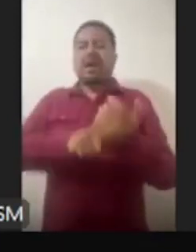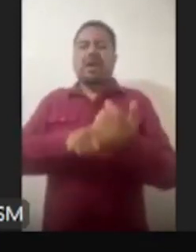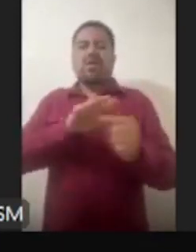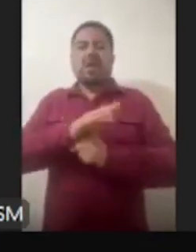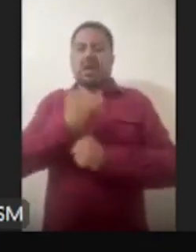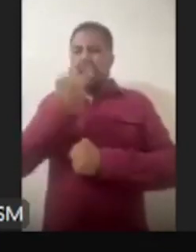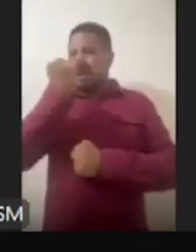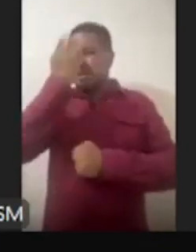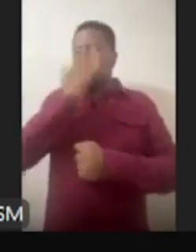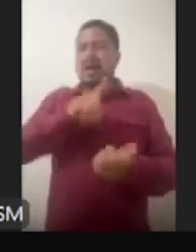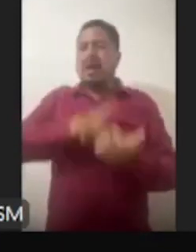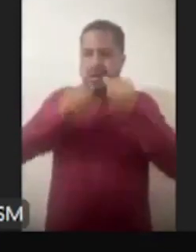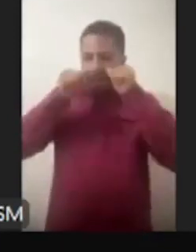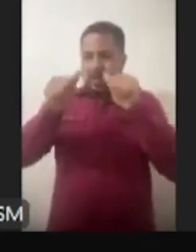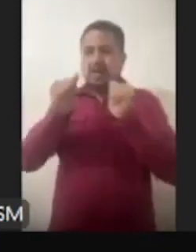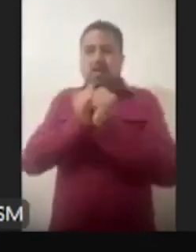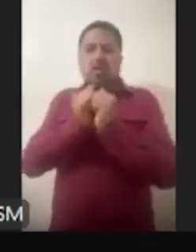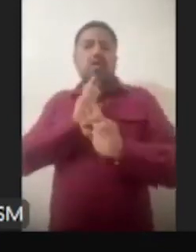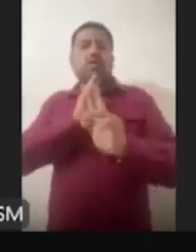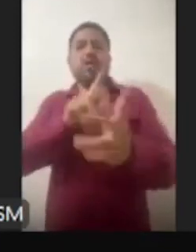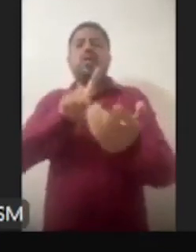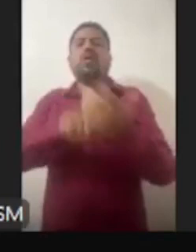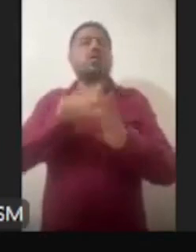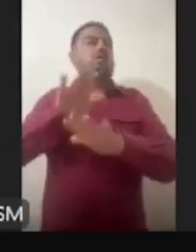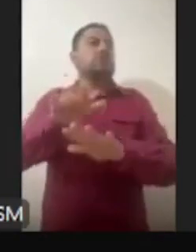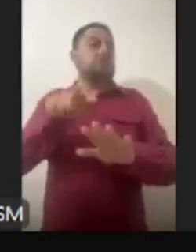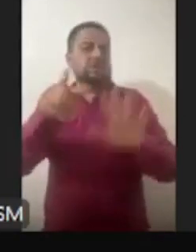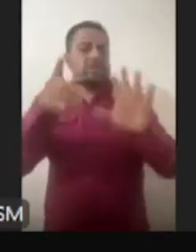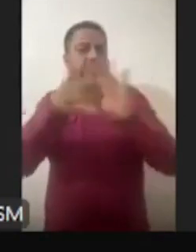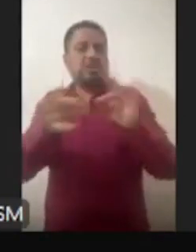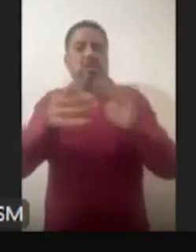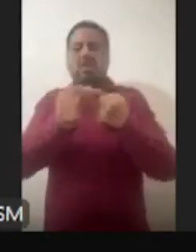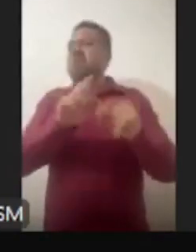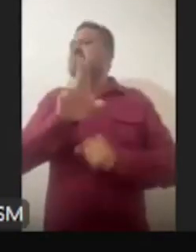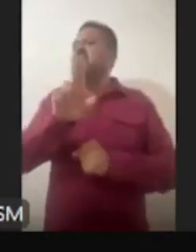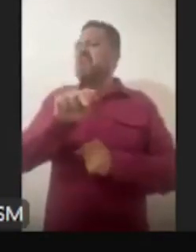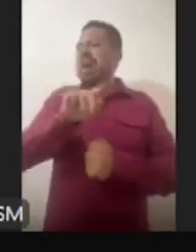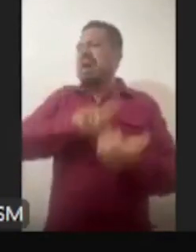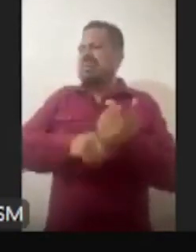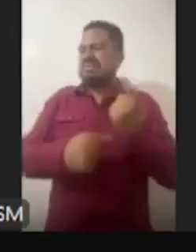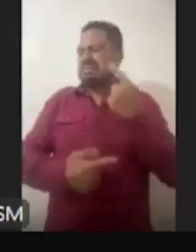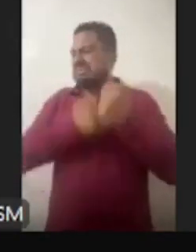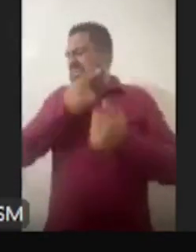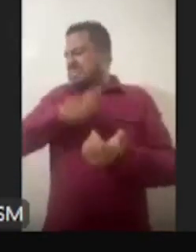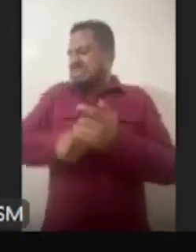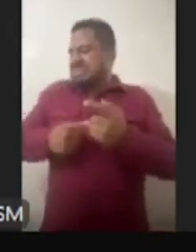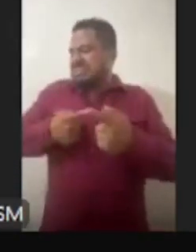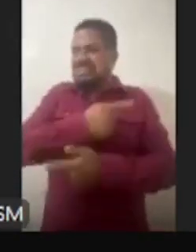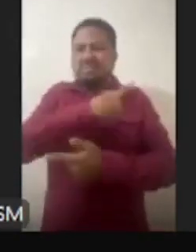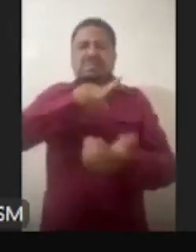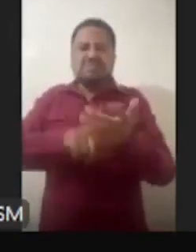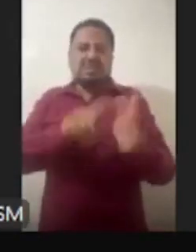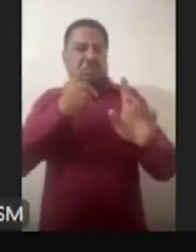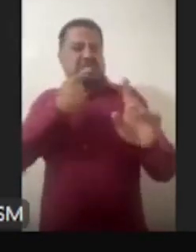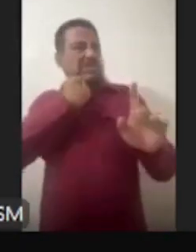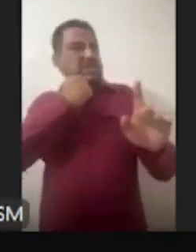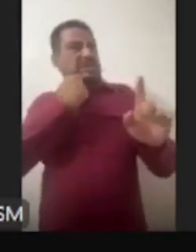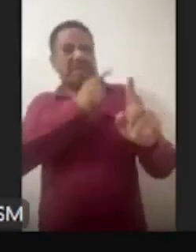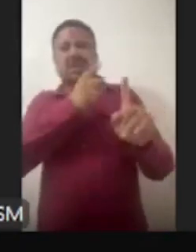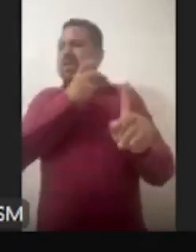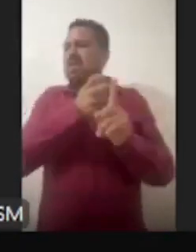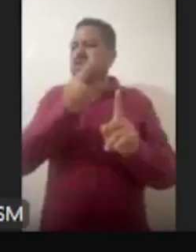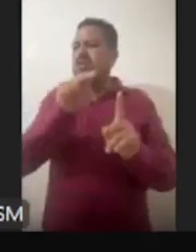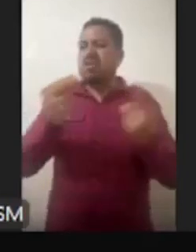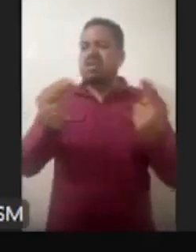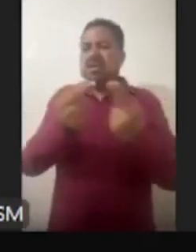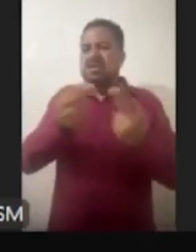de resolución, sub judice, lo cual es intrínseca a la interposición del propio medio impugnativo y no necesita un pronunciamiento jurisdiccional en ese